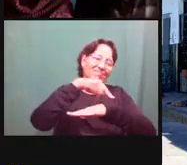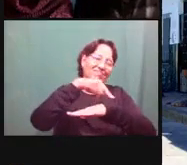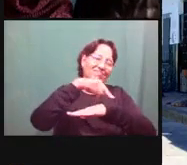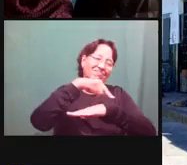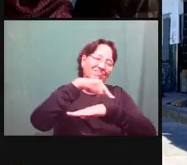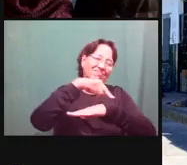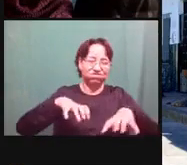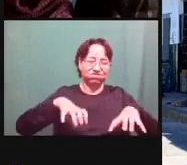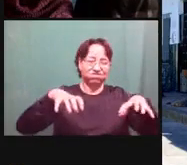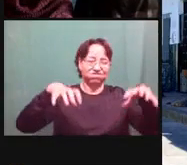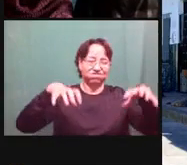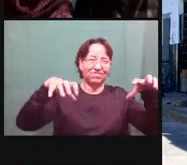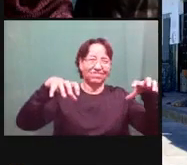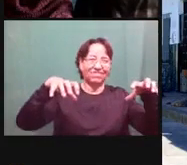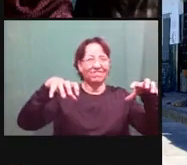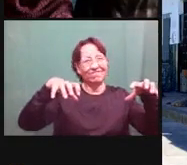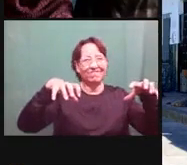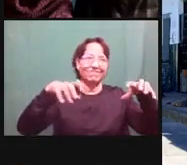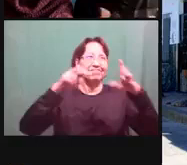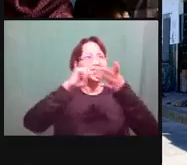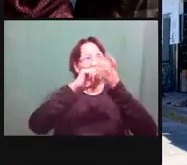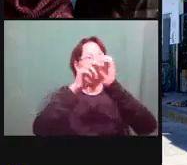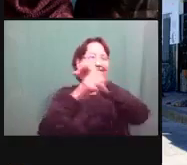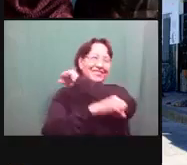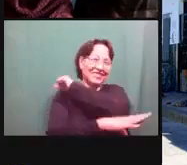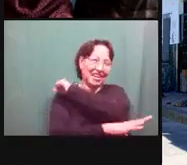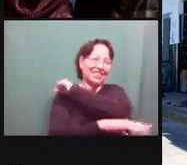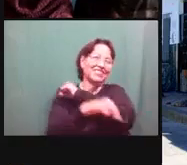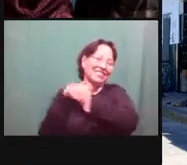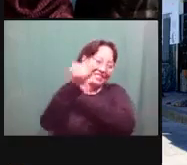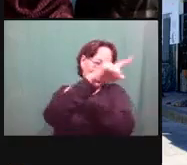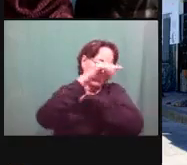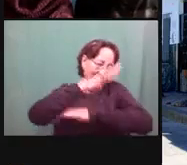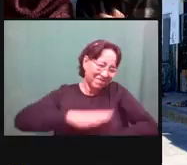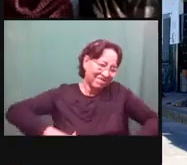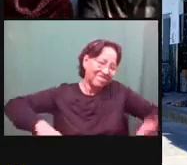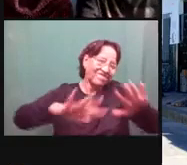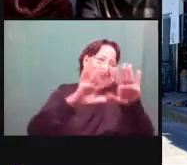raíces de nuestro territorio, que son los tesoros que esconde